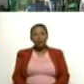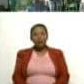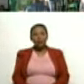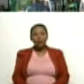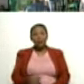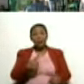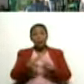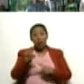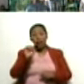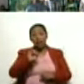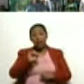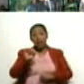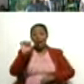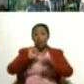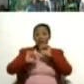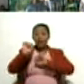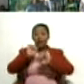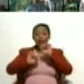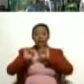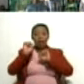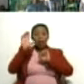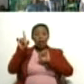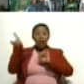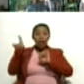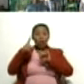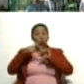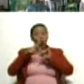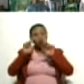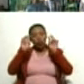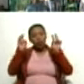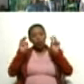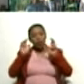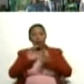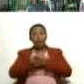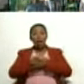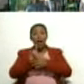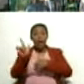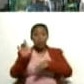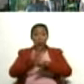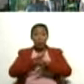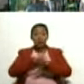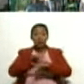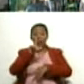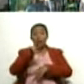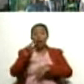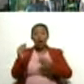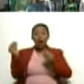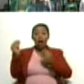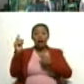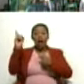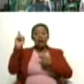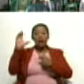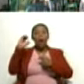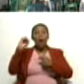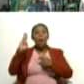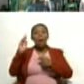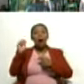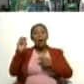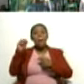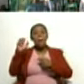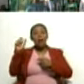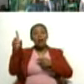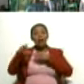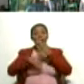Pero si se trata de defender la patria, eso es otra cosa. Eso ocurrió también con cuando el decreto de Obama, que se